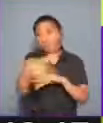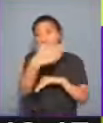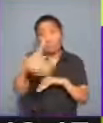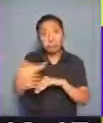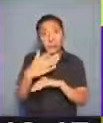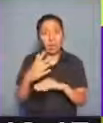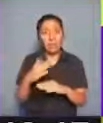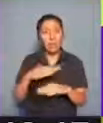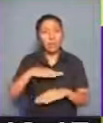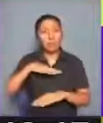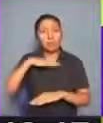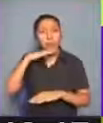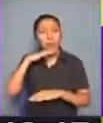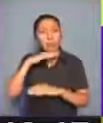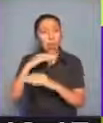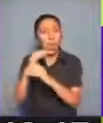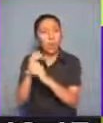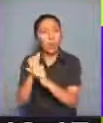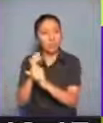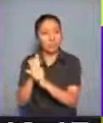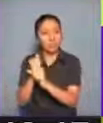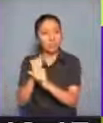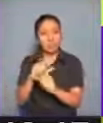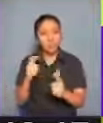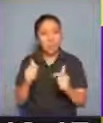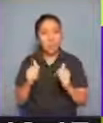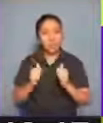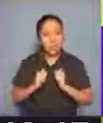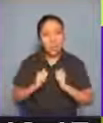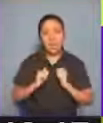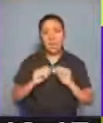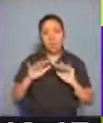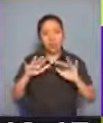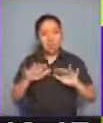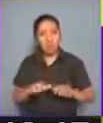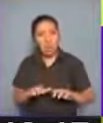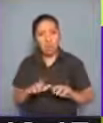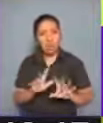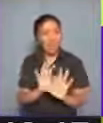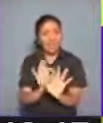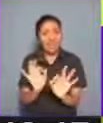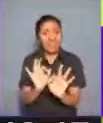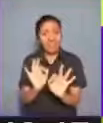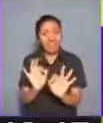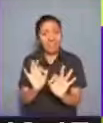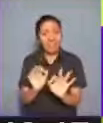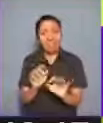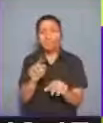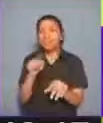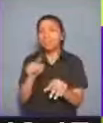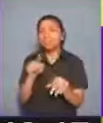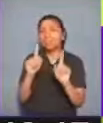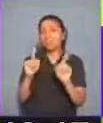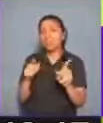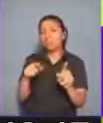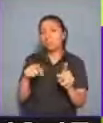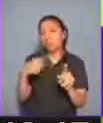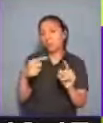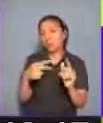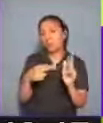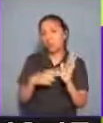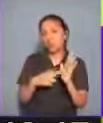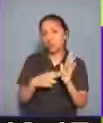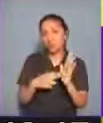totalmente llenos llenos no no hay lugar ni siquiera frenan no paran entonces este ese también es otro de los problemas no por